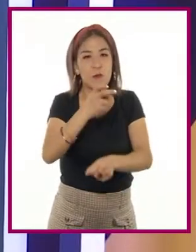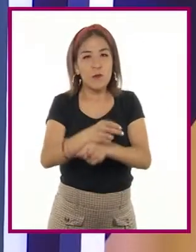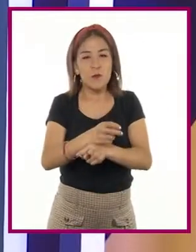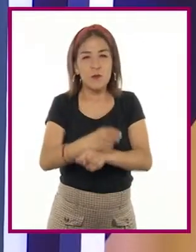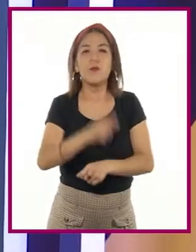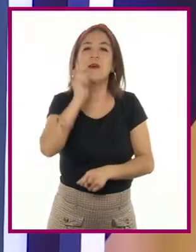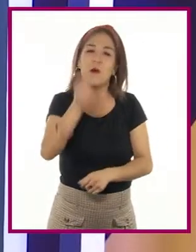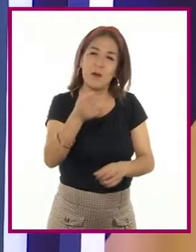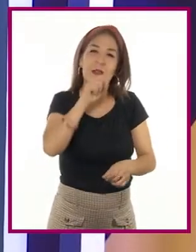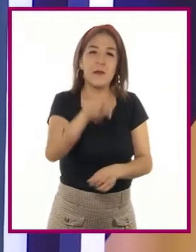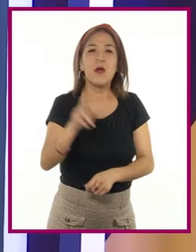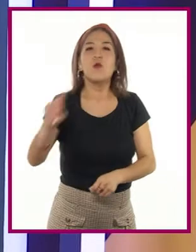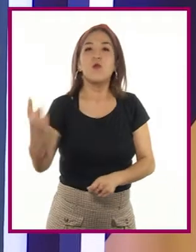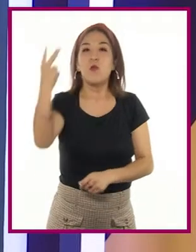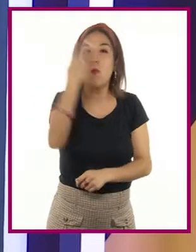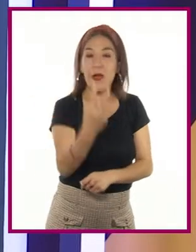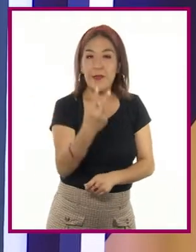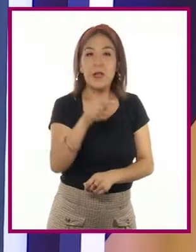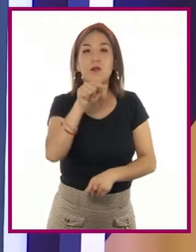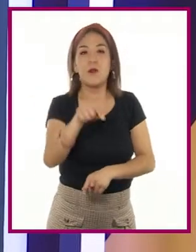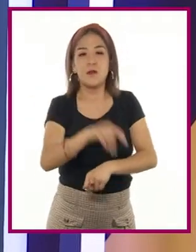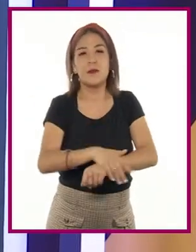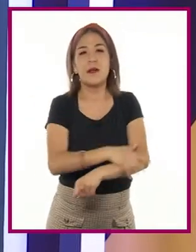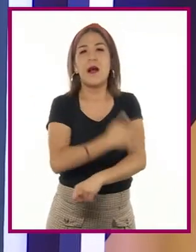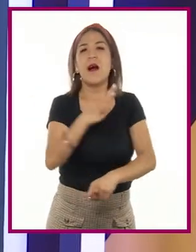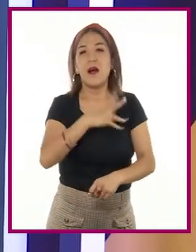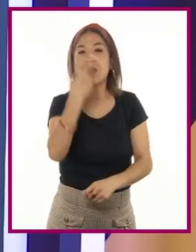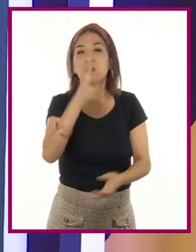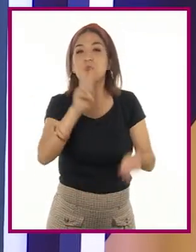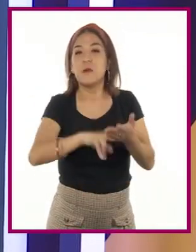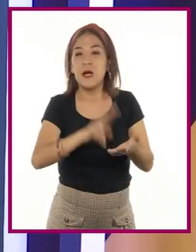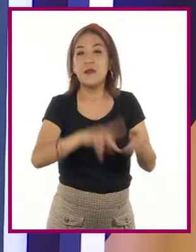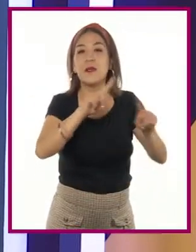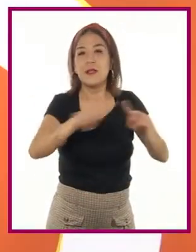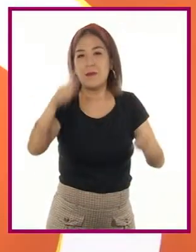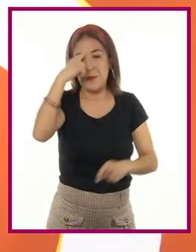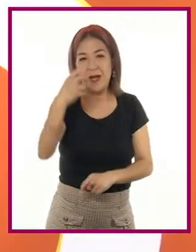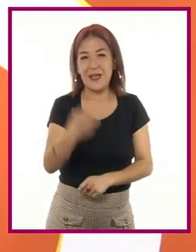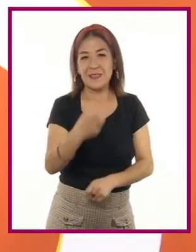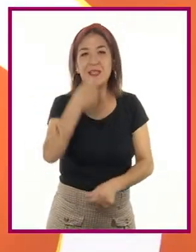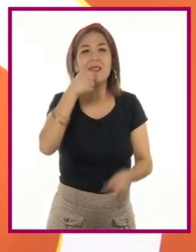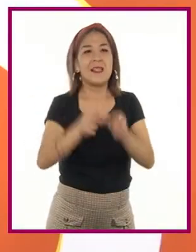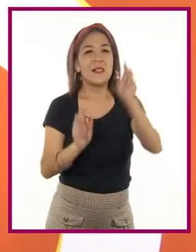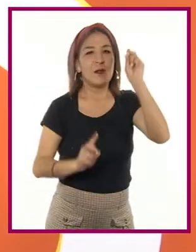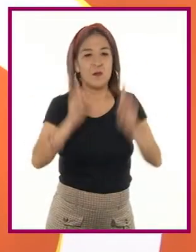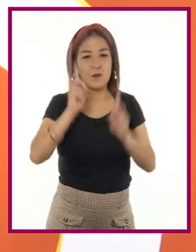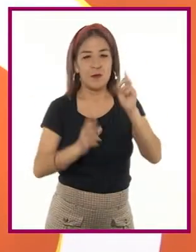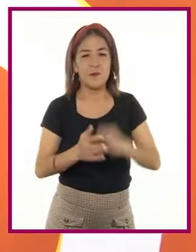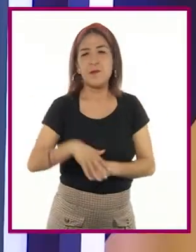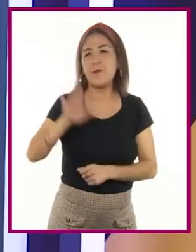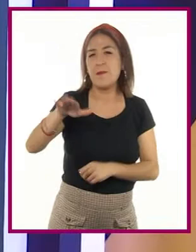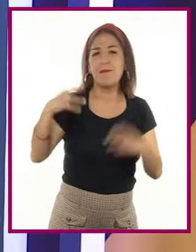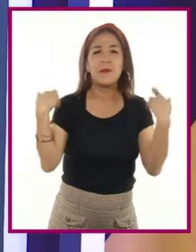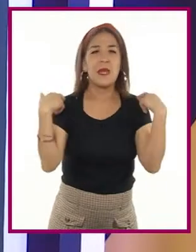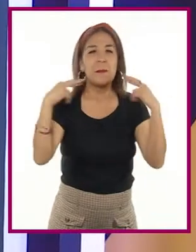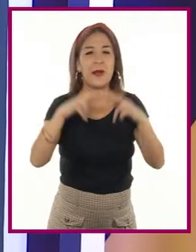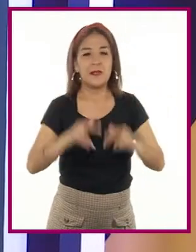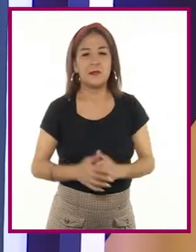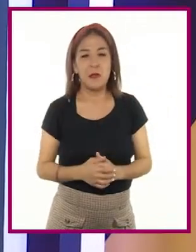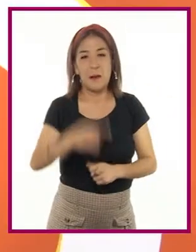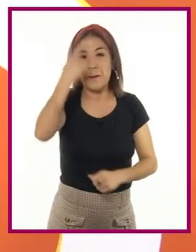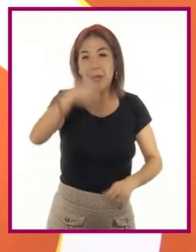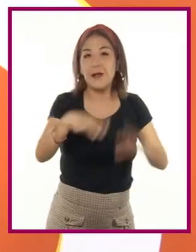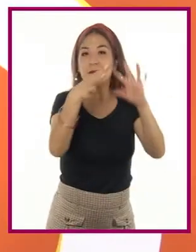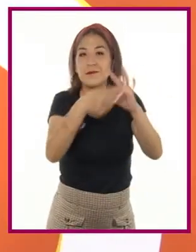cuadráticas podemos tener hasta dos valores diferentes para la incógnita maestro julio para aclarar